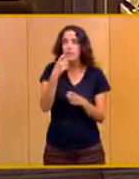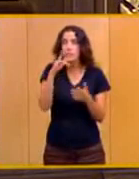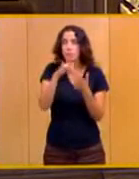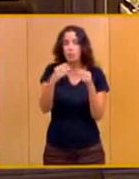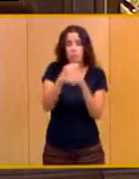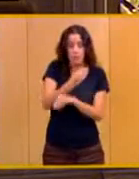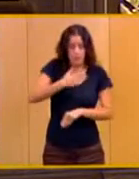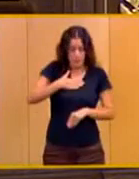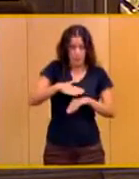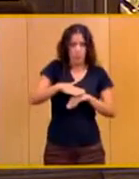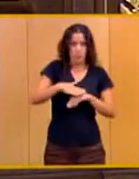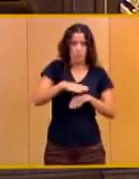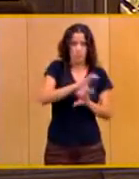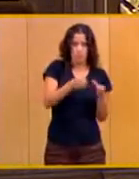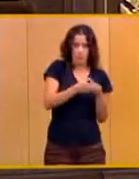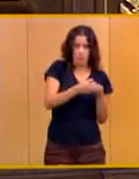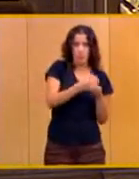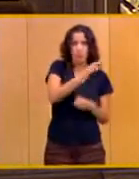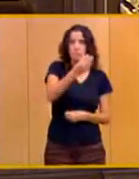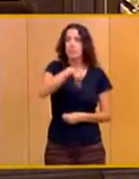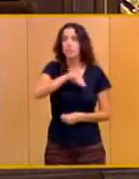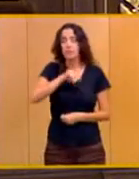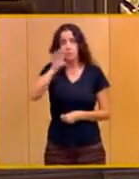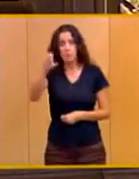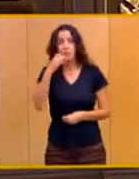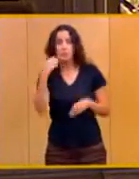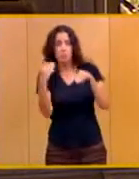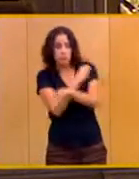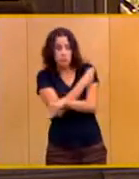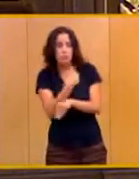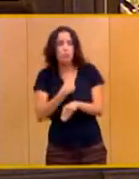que necesita España, yo optaré lo que necesite España.